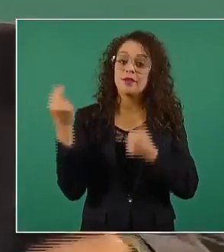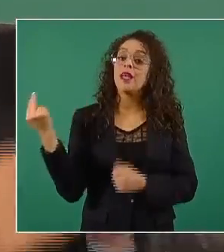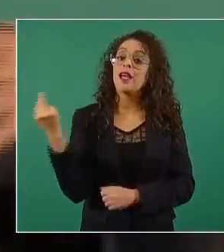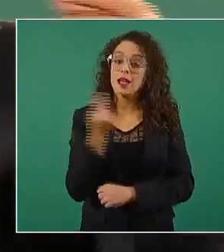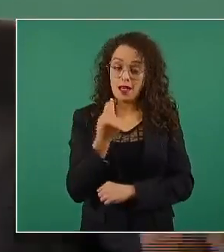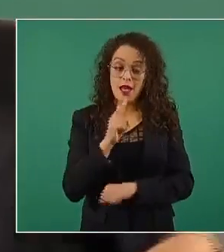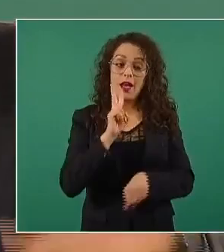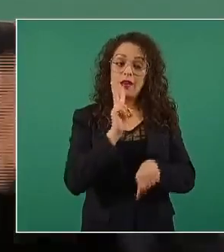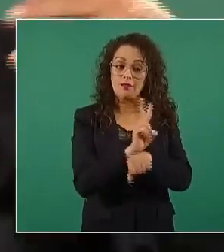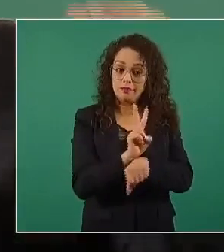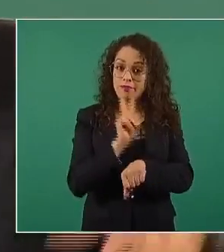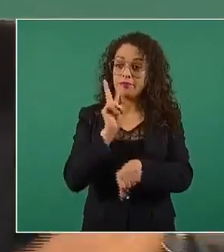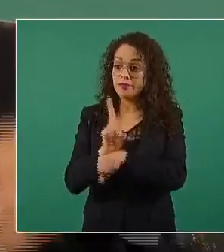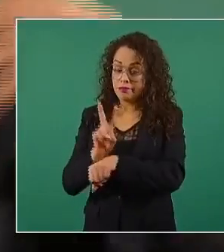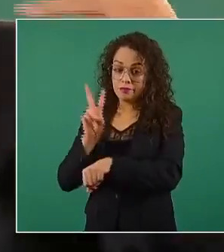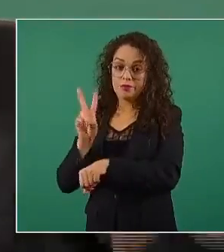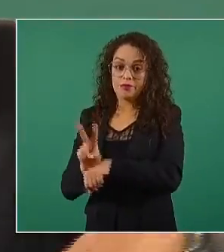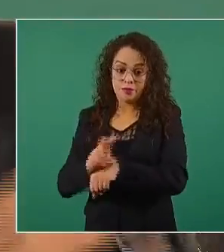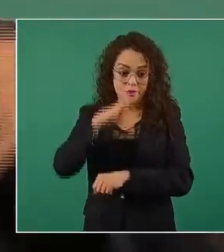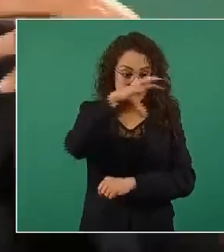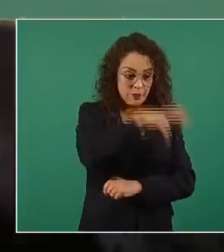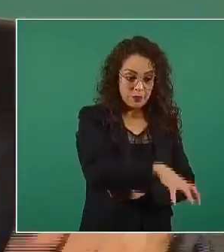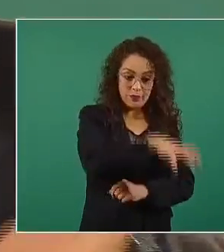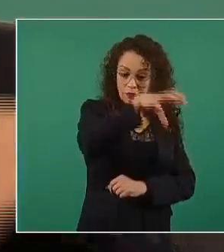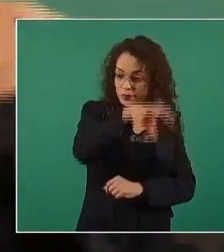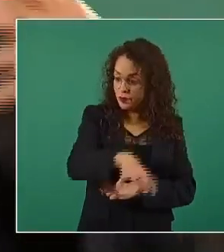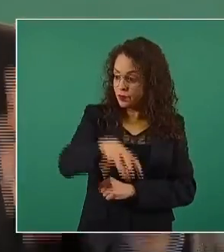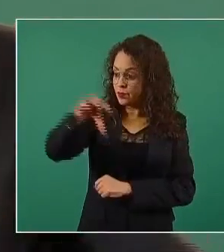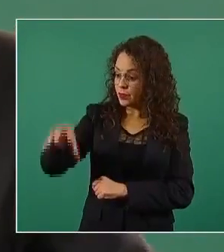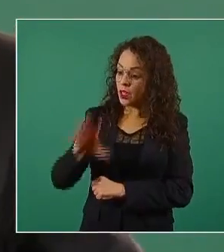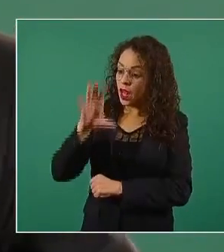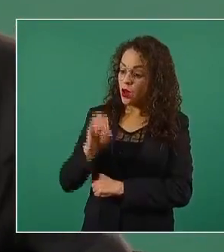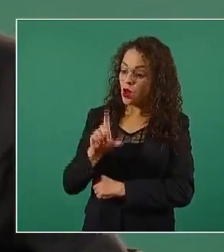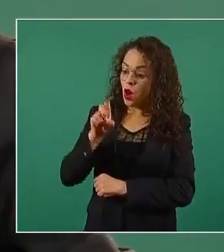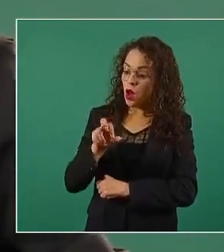vigilando colonia por colonia, multando.